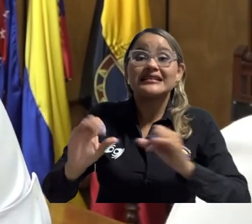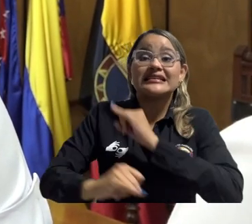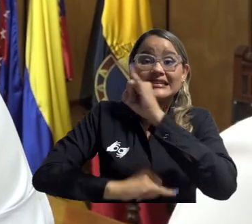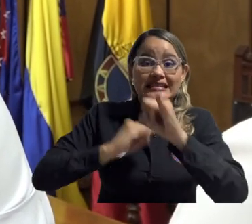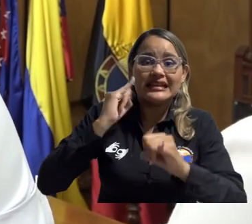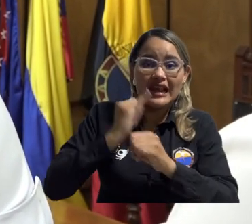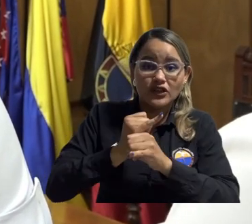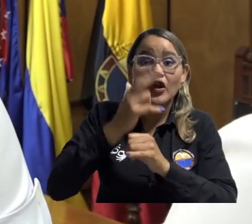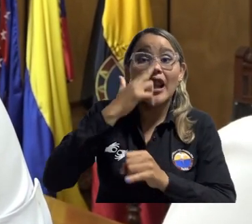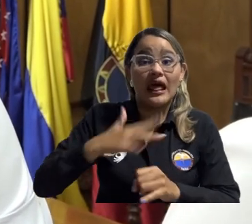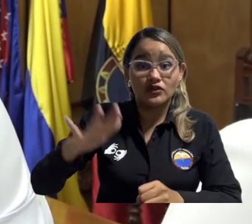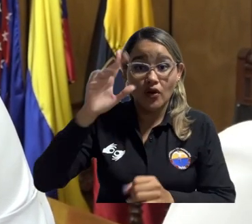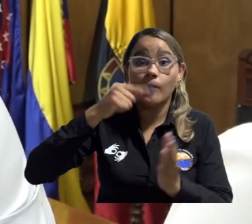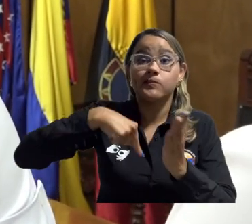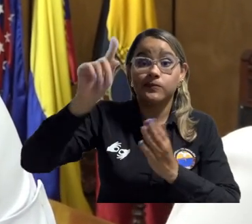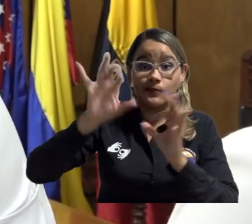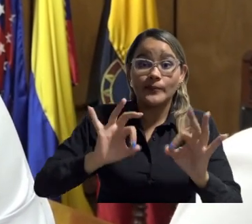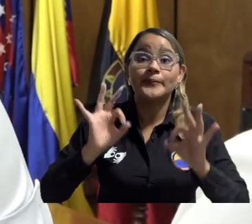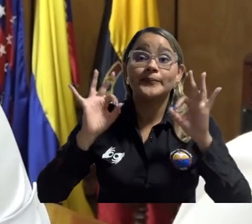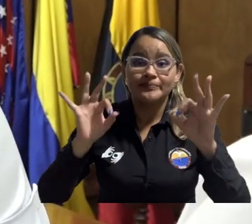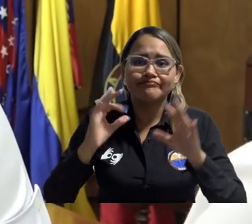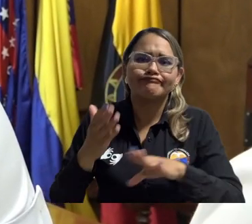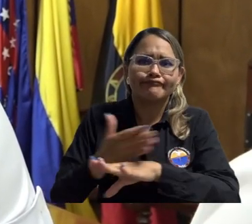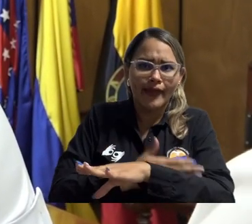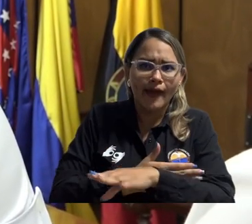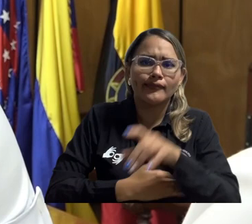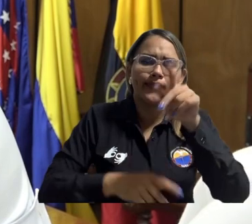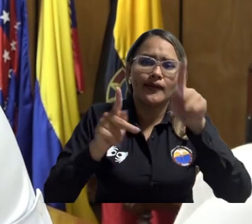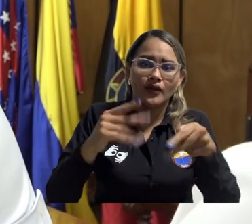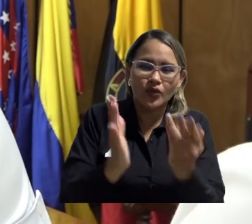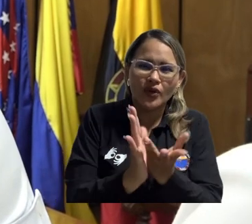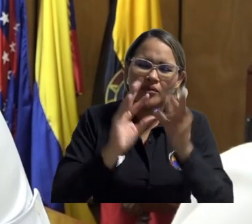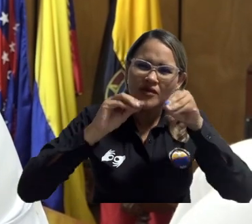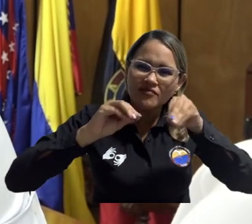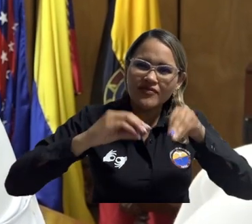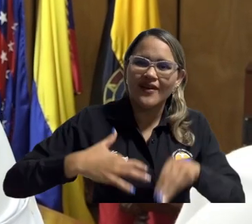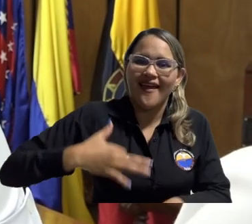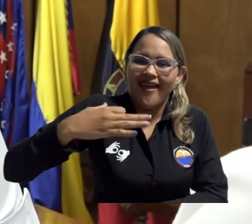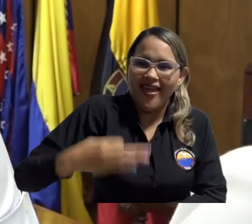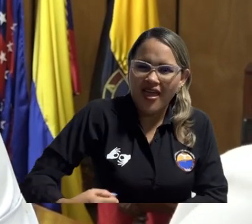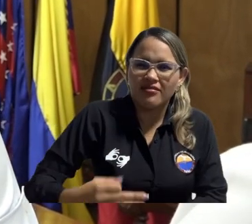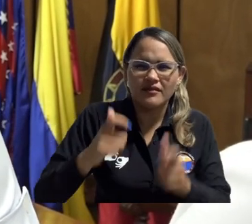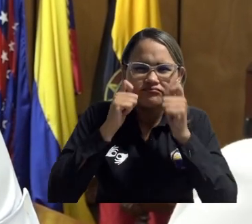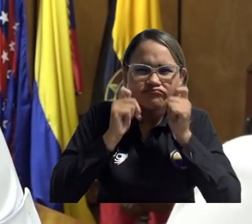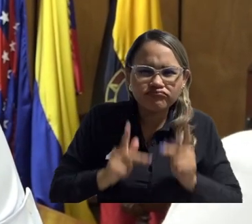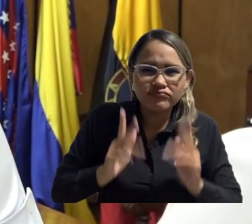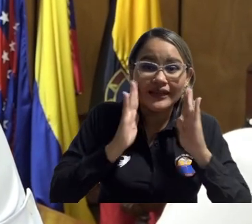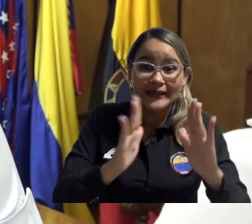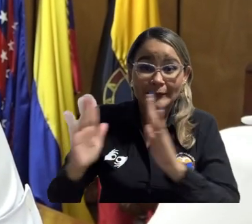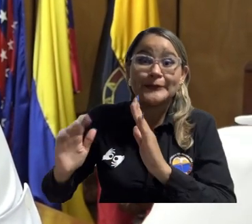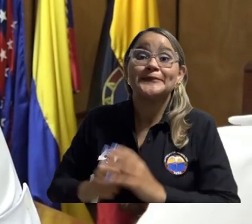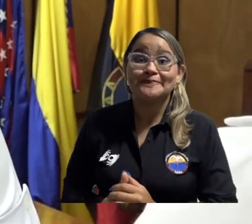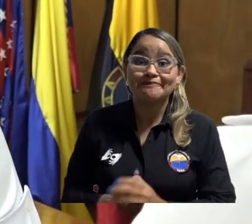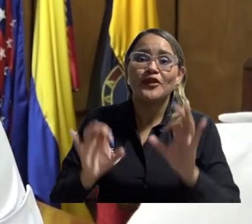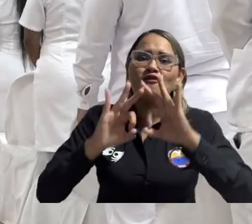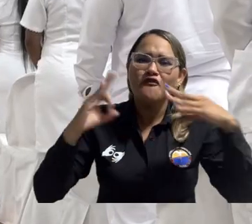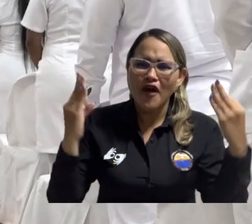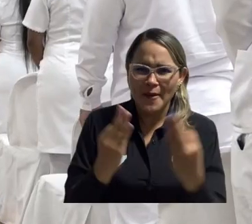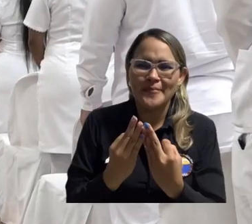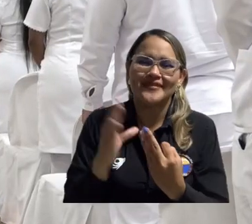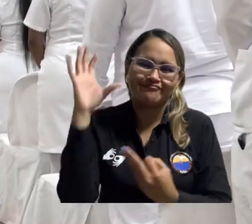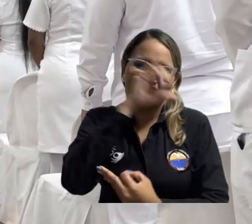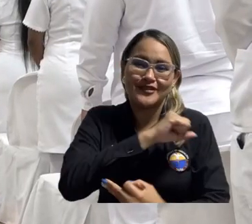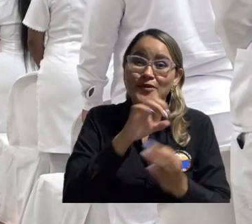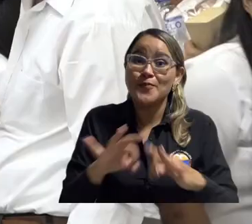alta calidad a nivel nacional e internacional. Son estudiantes que han sido formados de manera ética, de manera humanizada.